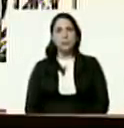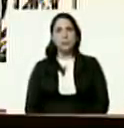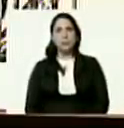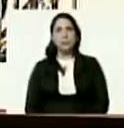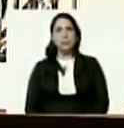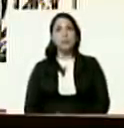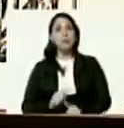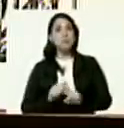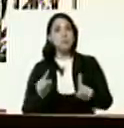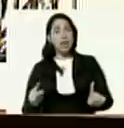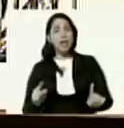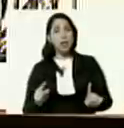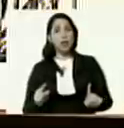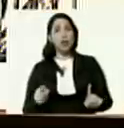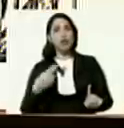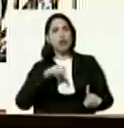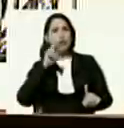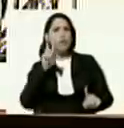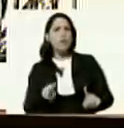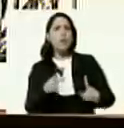Pero así como hubo la esperanza,